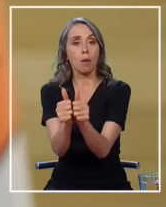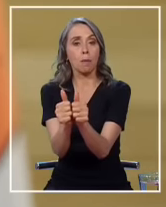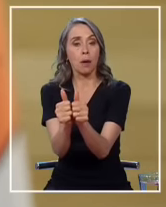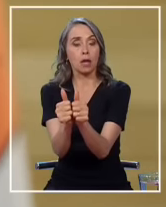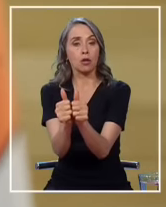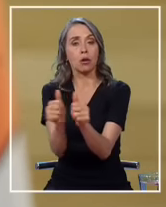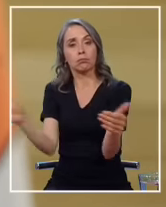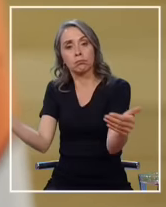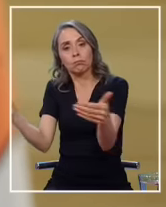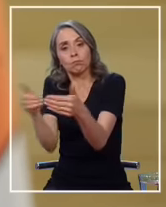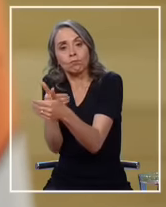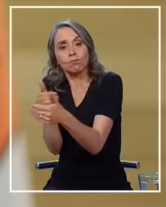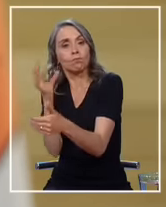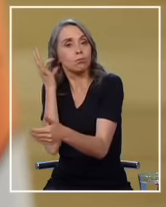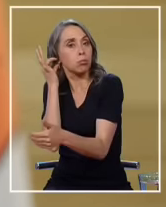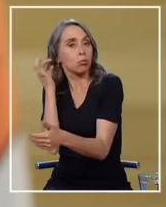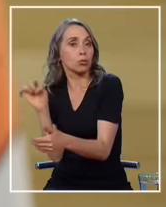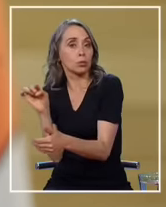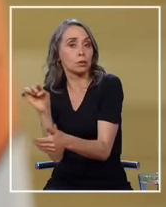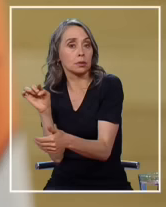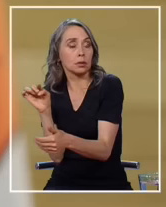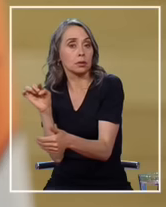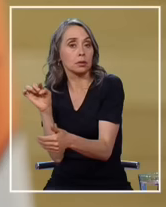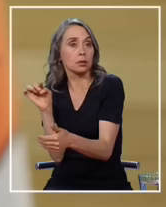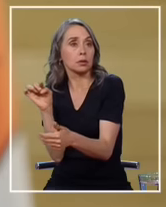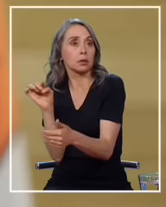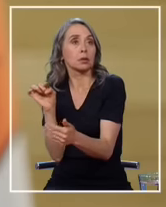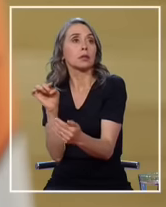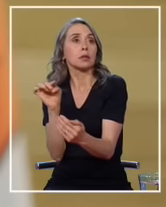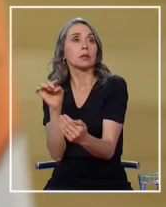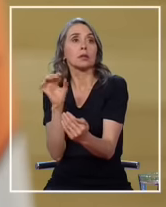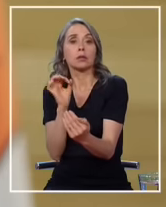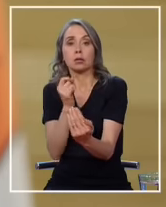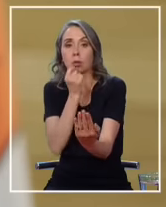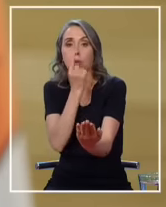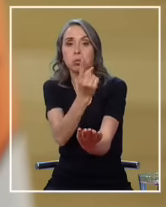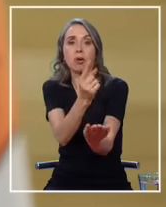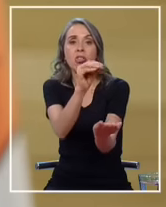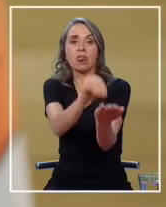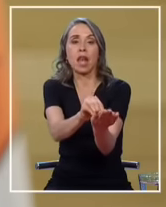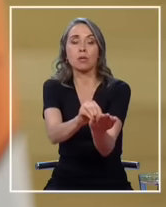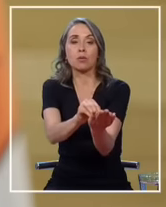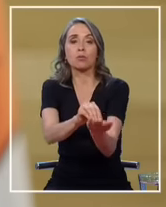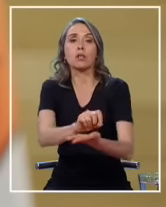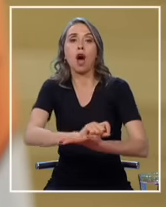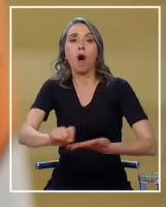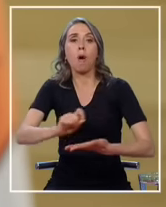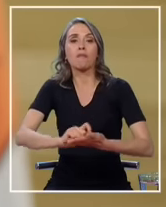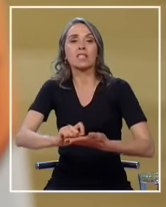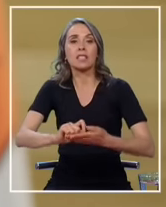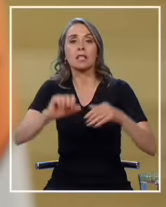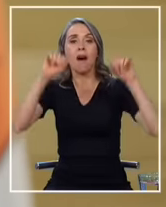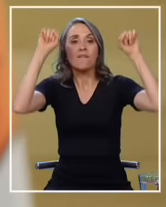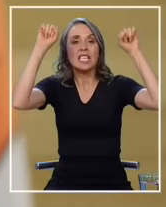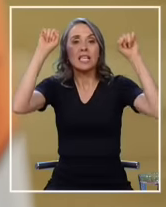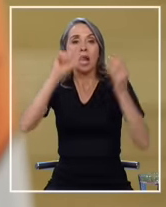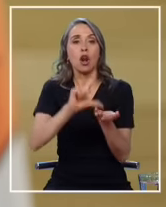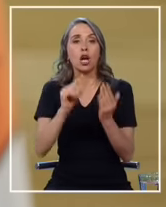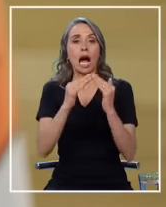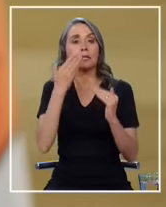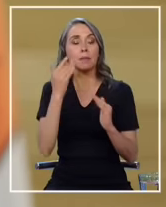mediante la contención, como por ejemplo a través de la presentación de una denuncia ante la Fiscalía Local de Casablanca por la